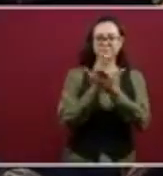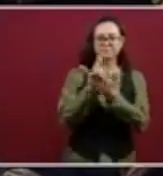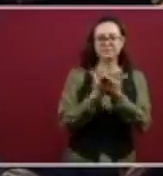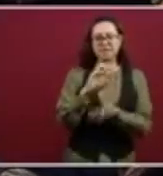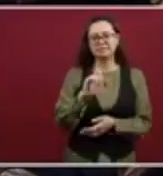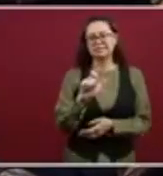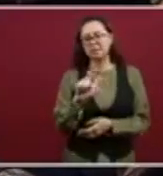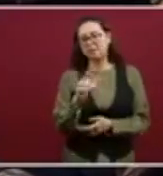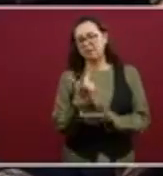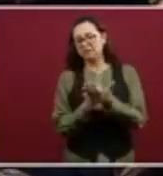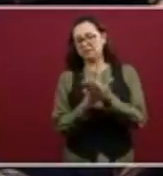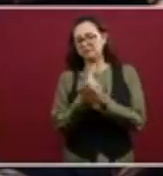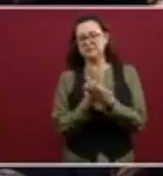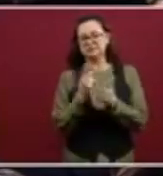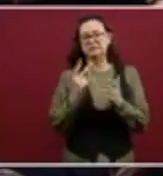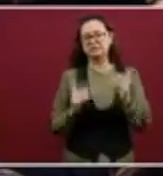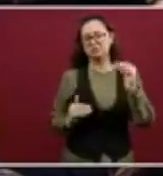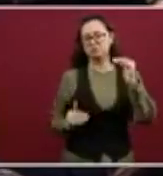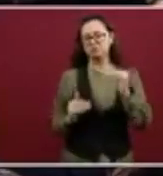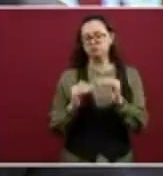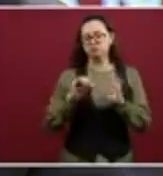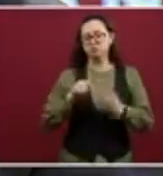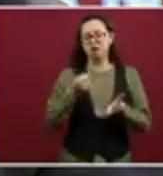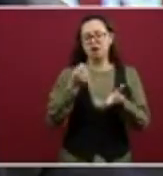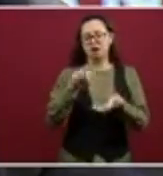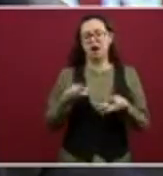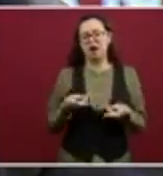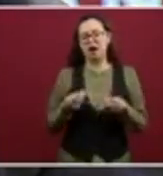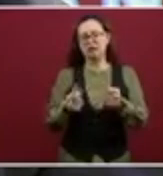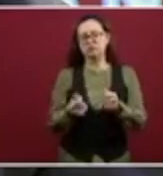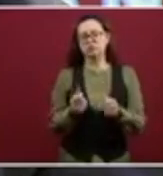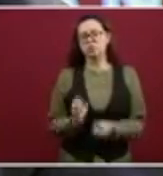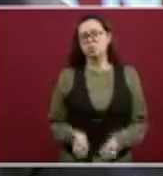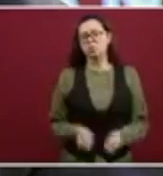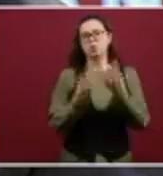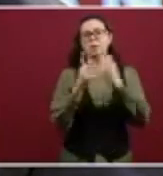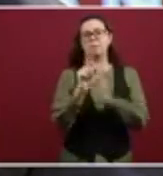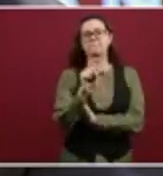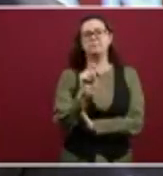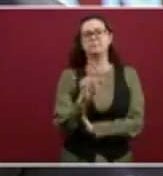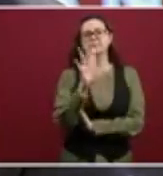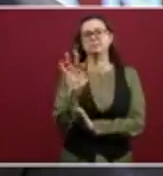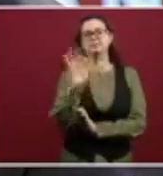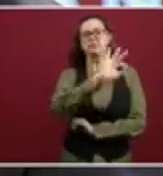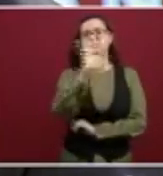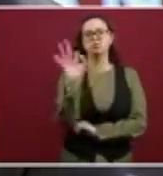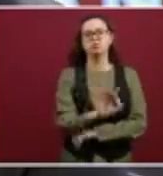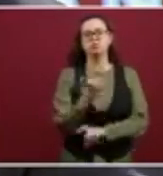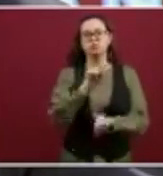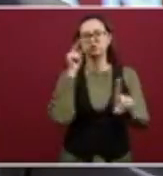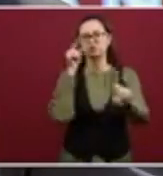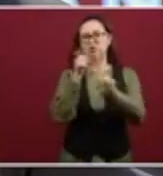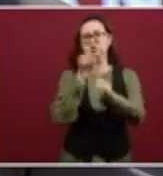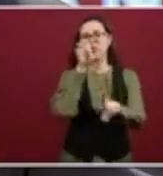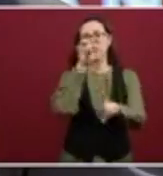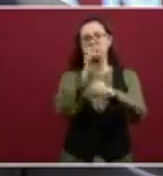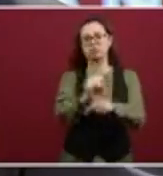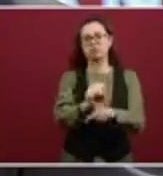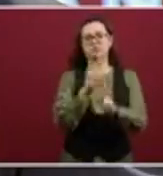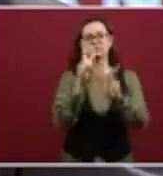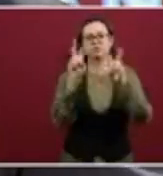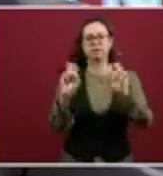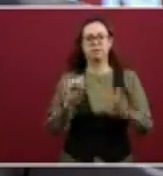para cerrar la brecha es que tenemos que llegar a 25% como meta en términos de